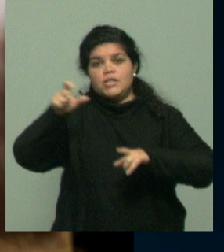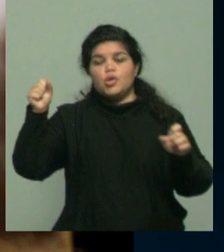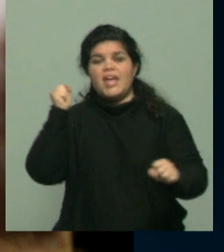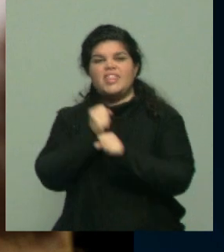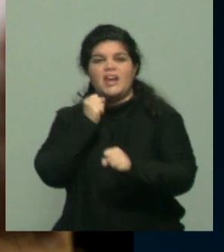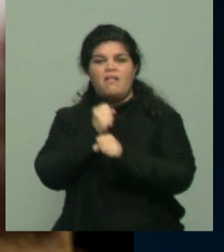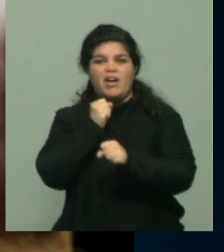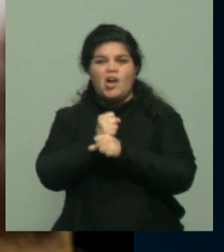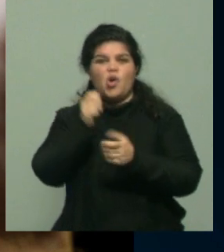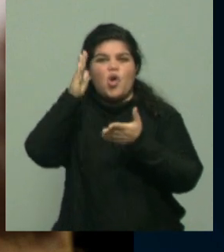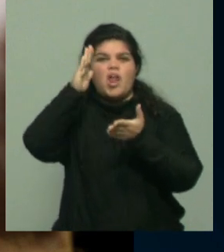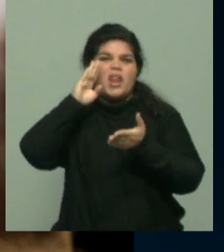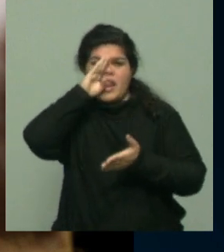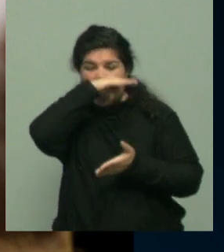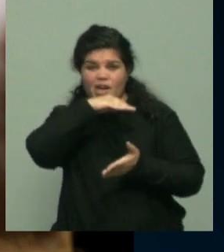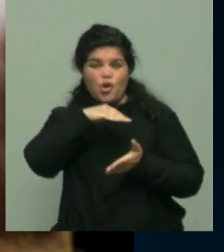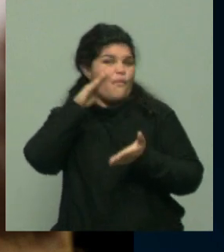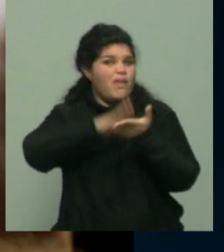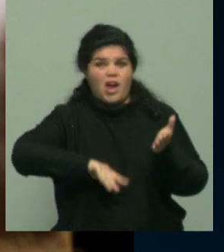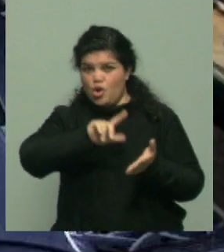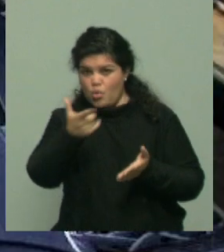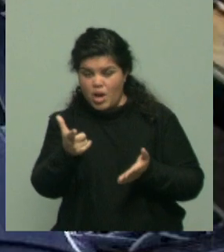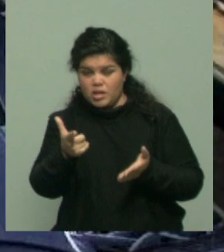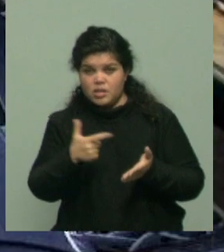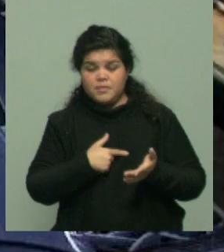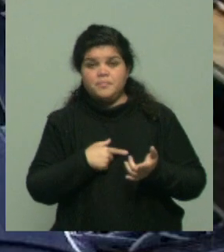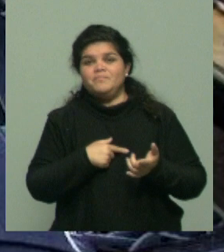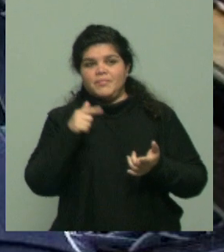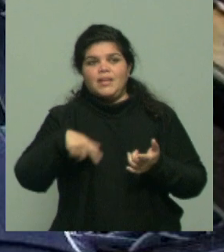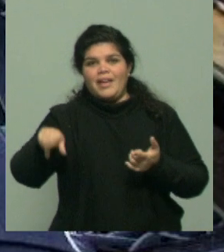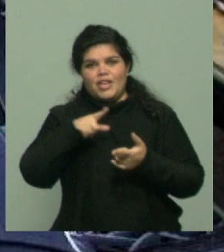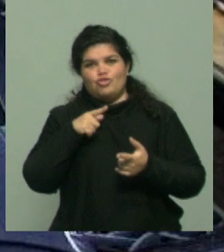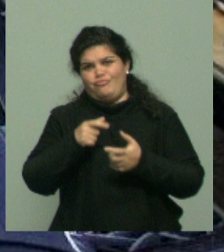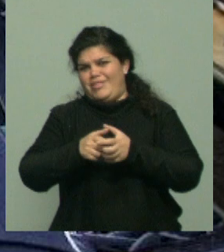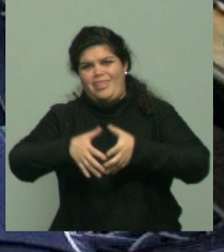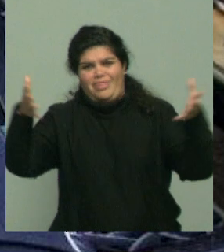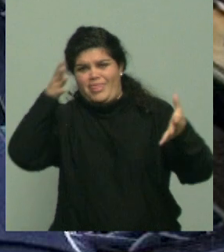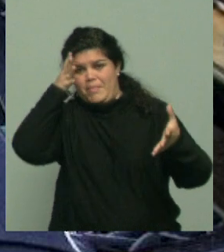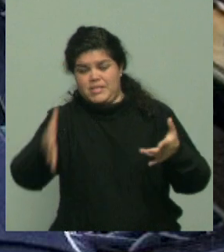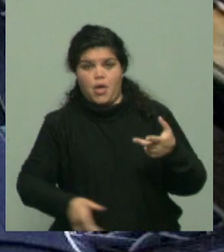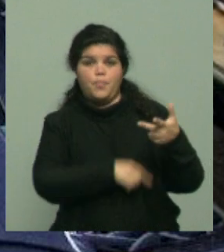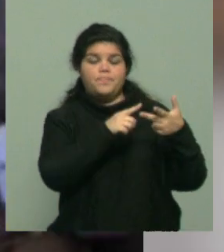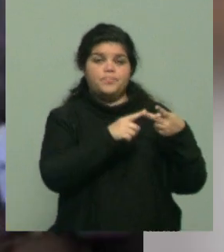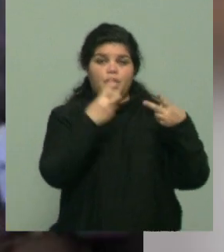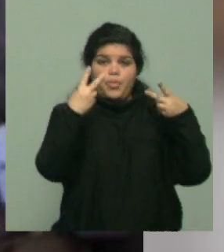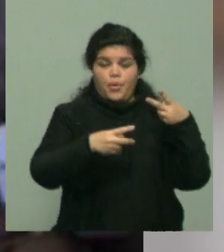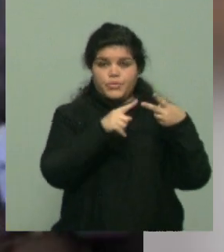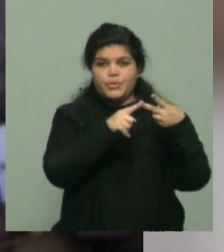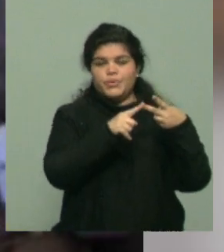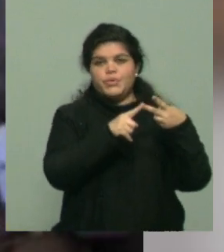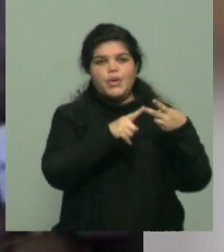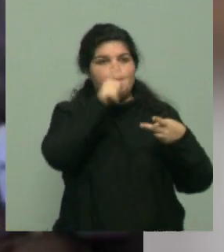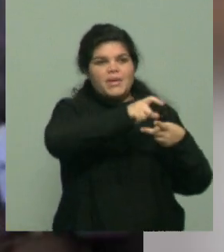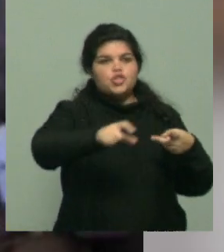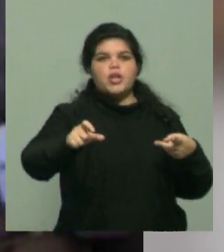existe en nuestro país, punto número dos, a todas las personas que no aportaron y en un momento por una decisión política